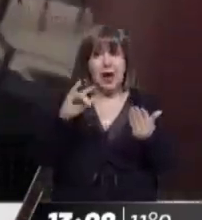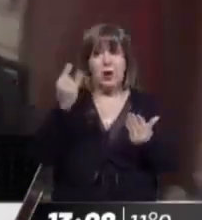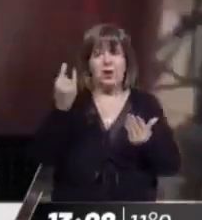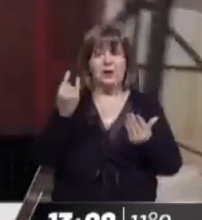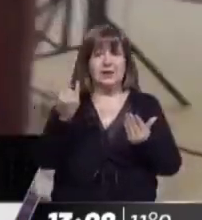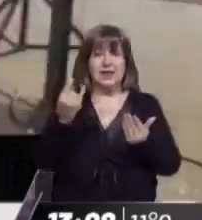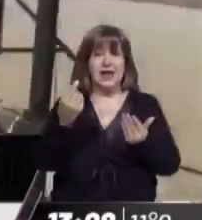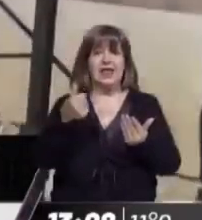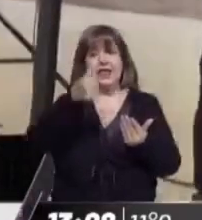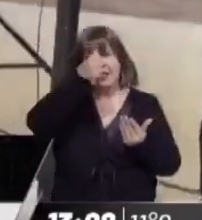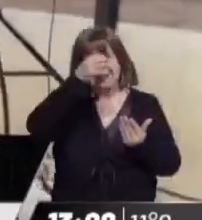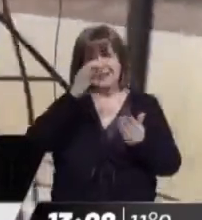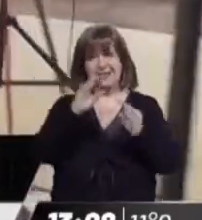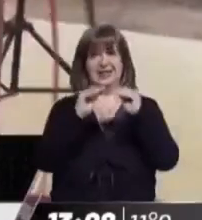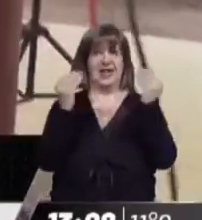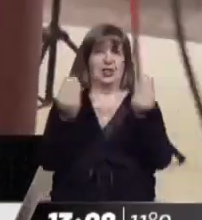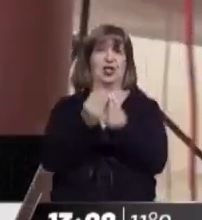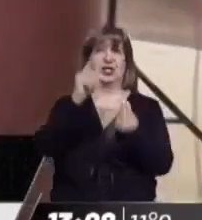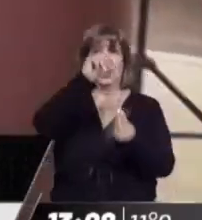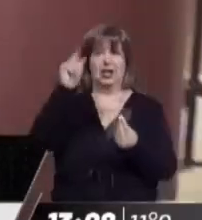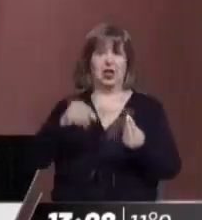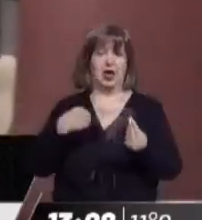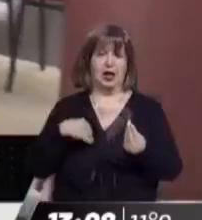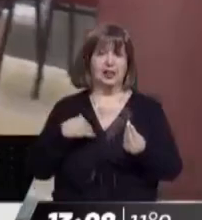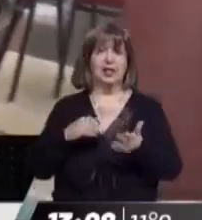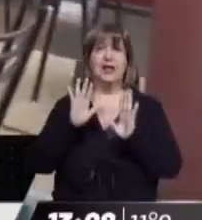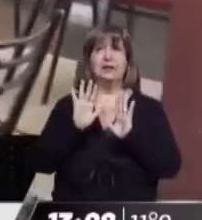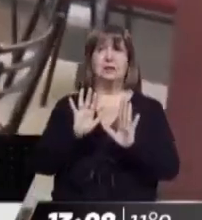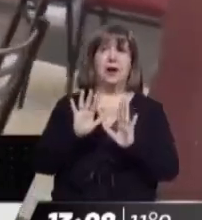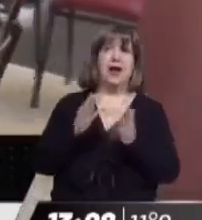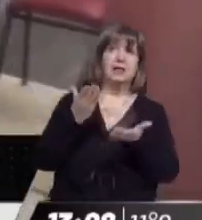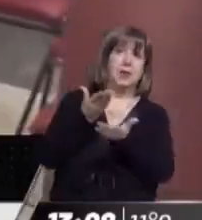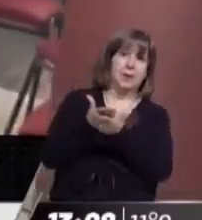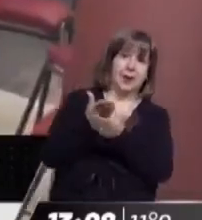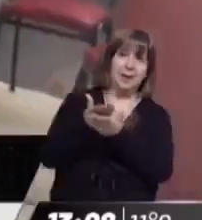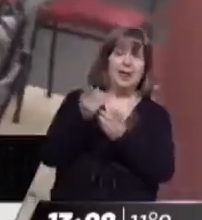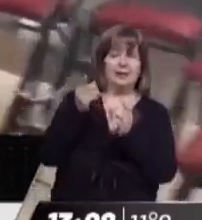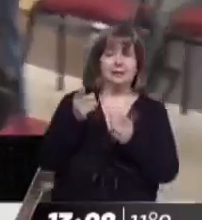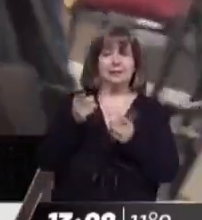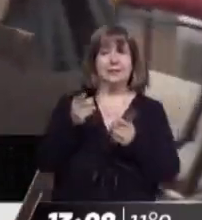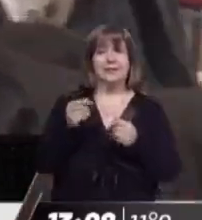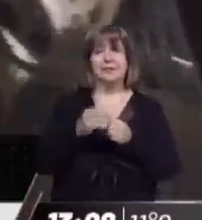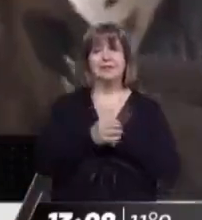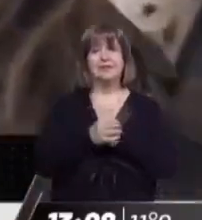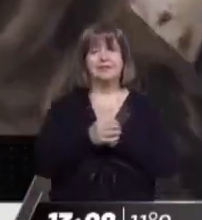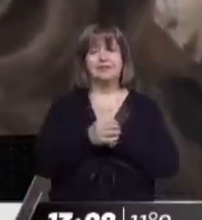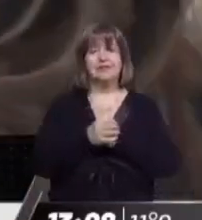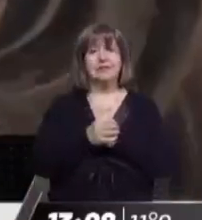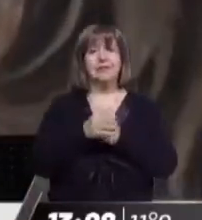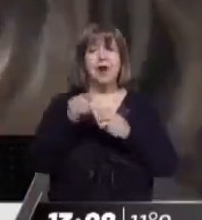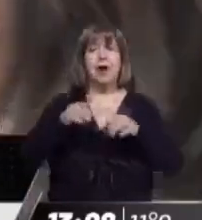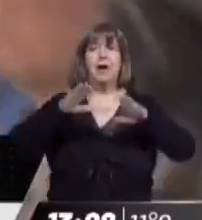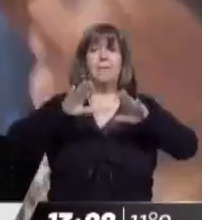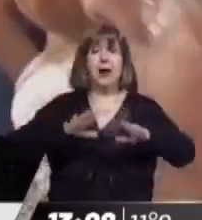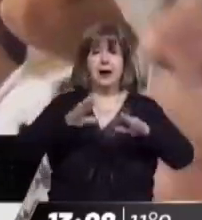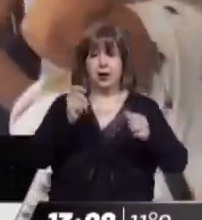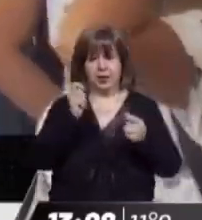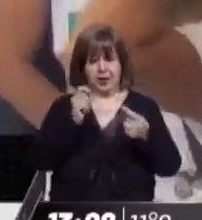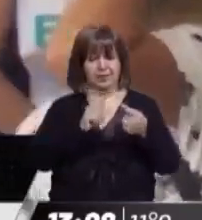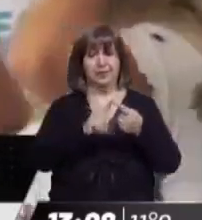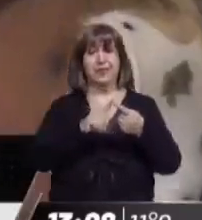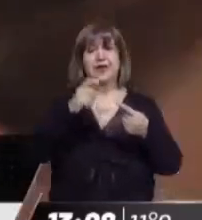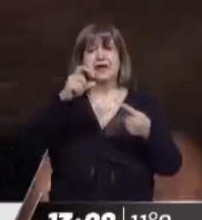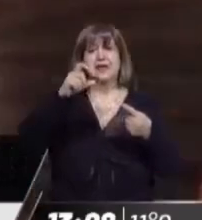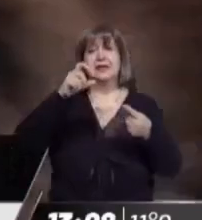otras 60 universidades nacionales del país que también están reclamando por el justo incremento presupuestario. Al paro se pliega